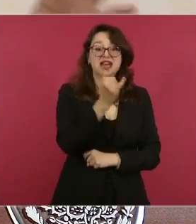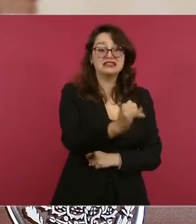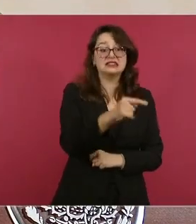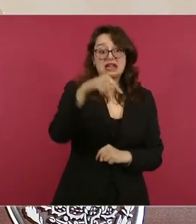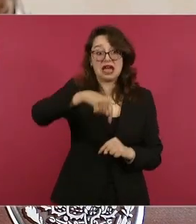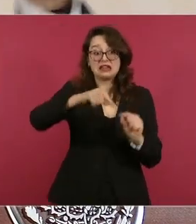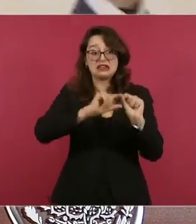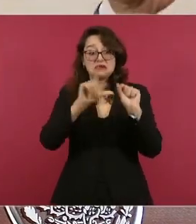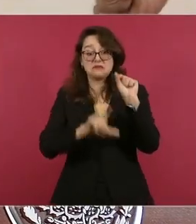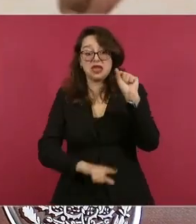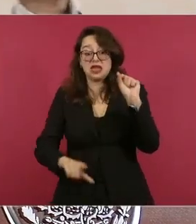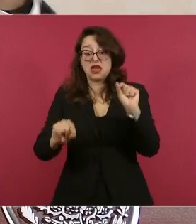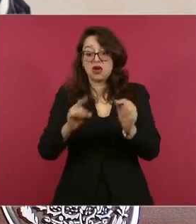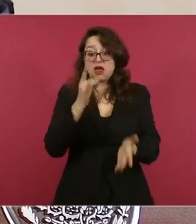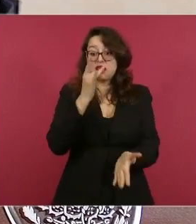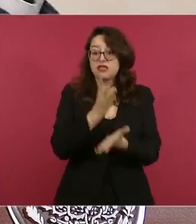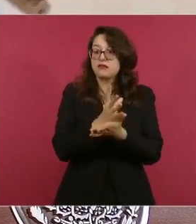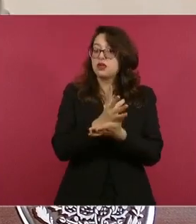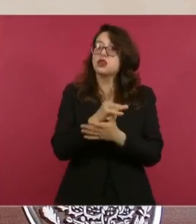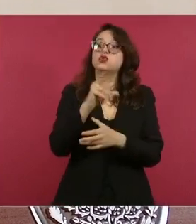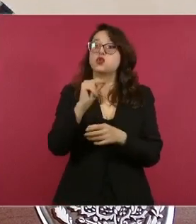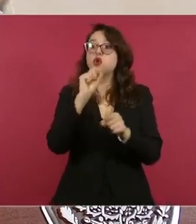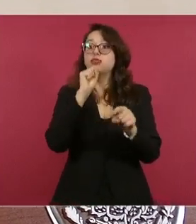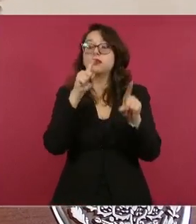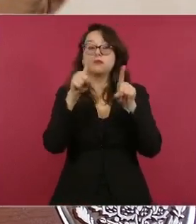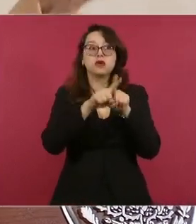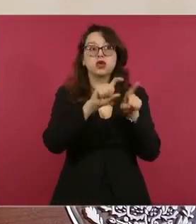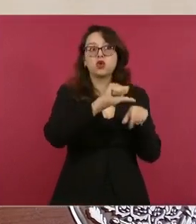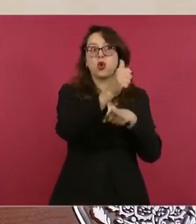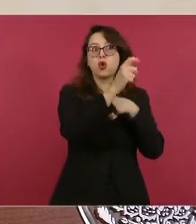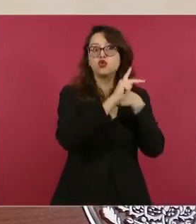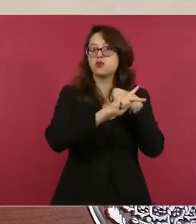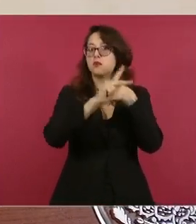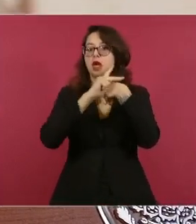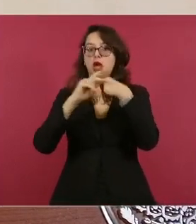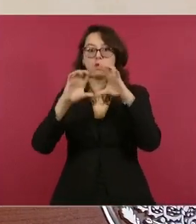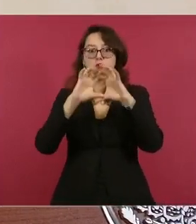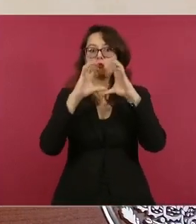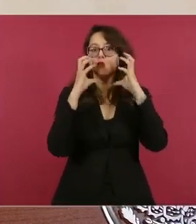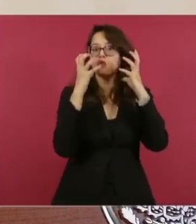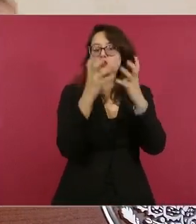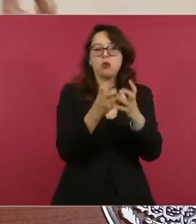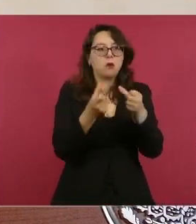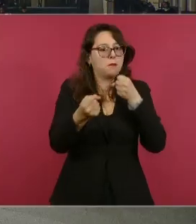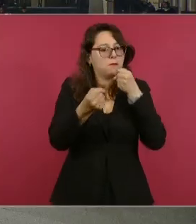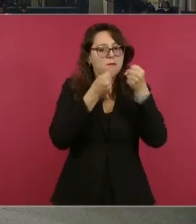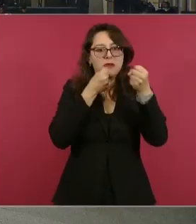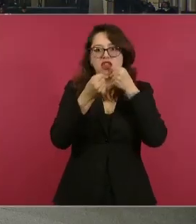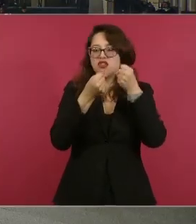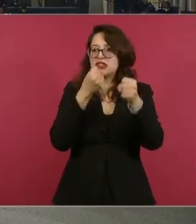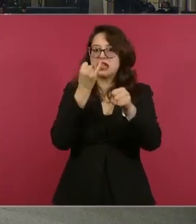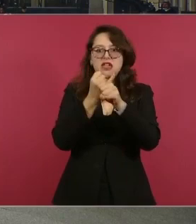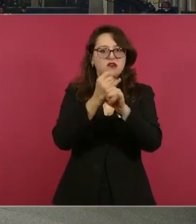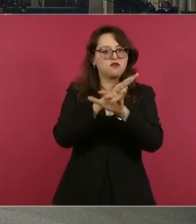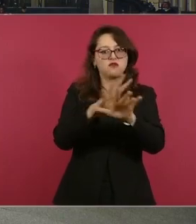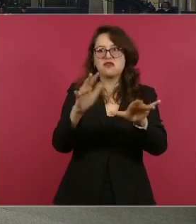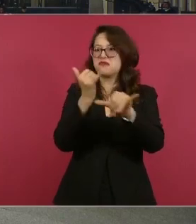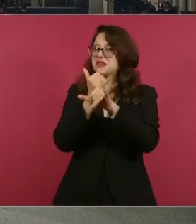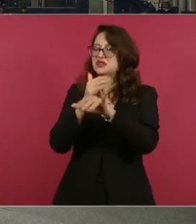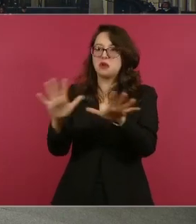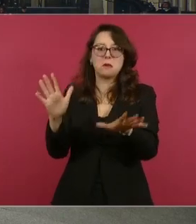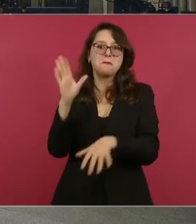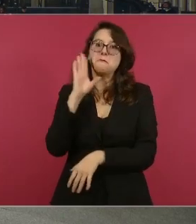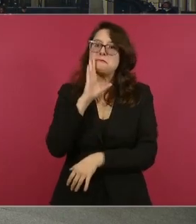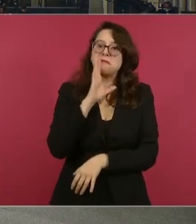de cómo los medios, en vez de informar con objetividad, con